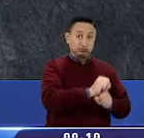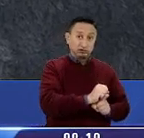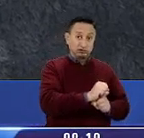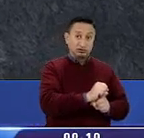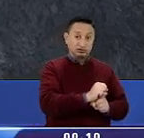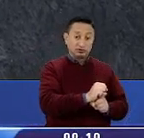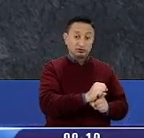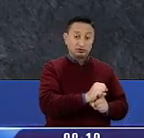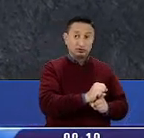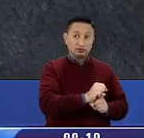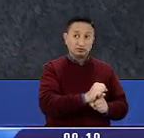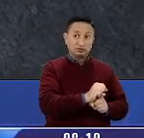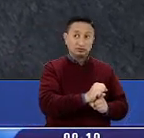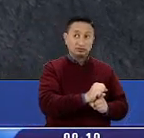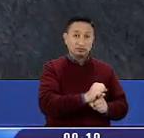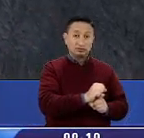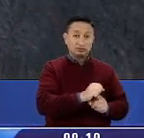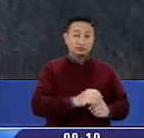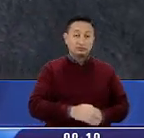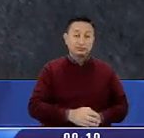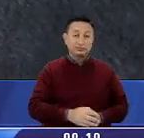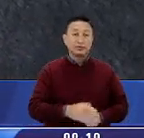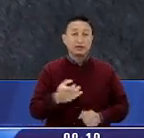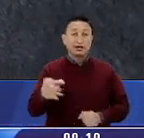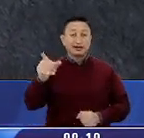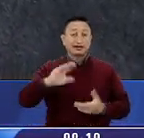ya de ahí la comunidad pues ya hizo